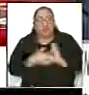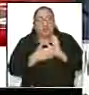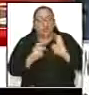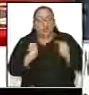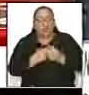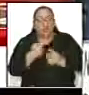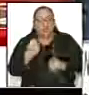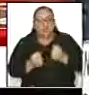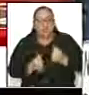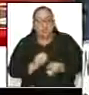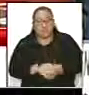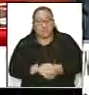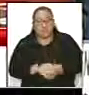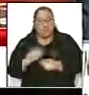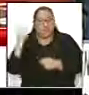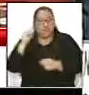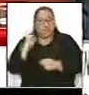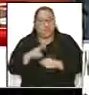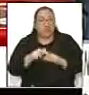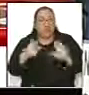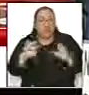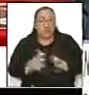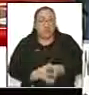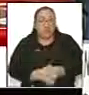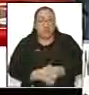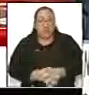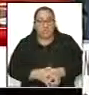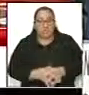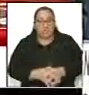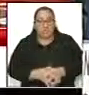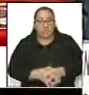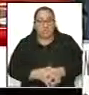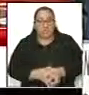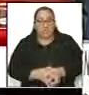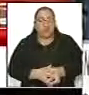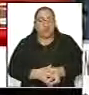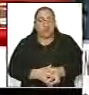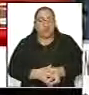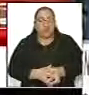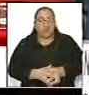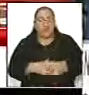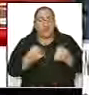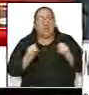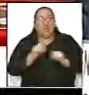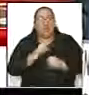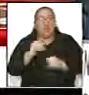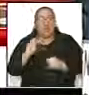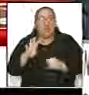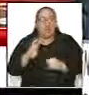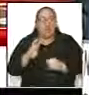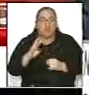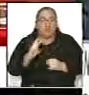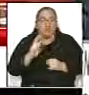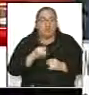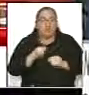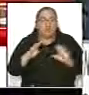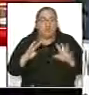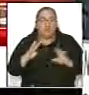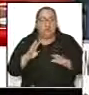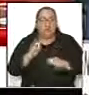de Transportes en octubre de 2018, en el informe 0048 del 2019 del